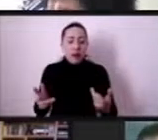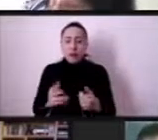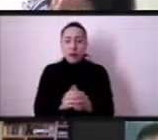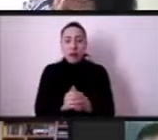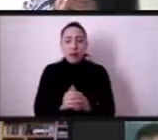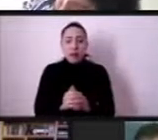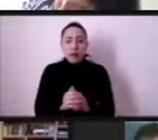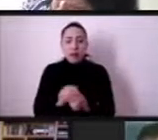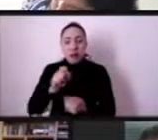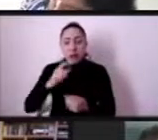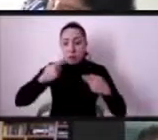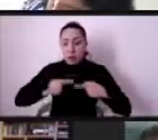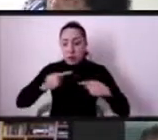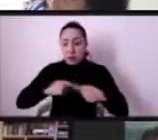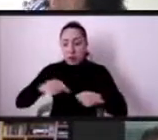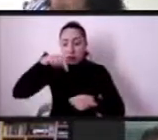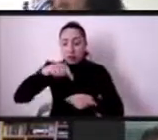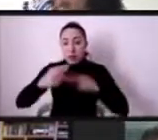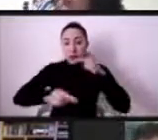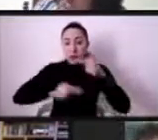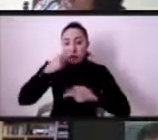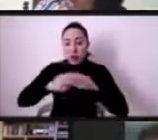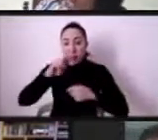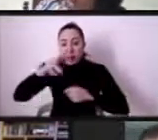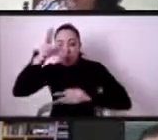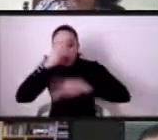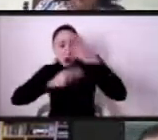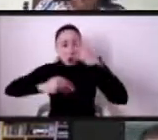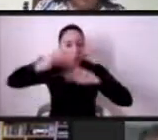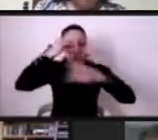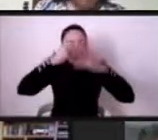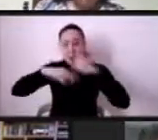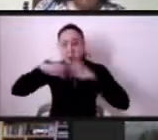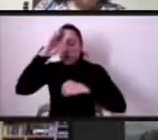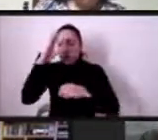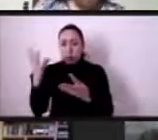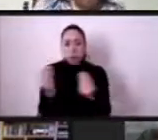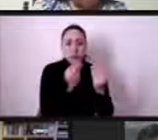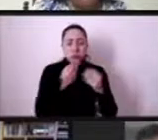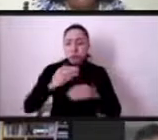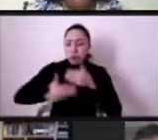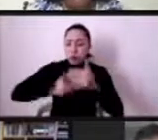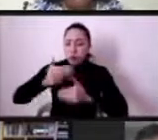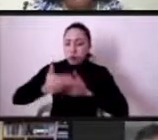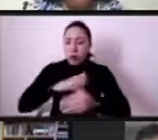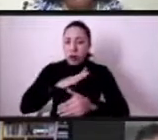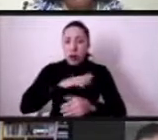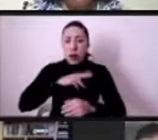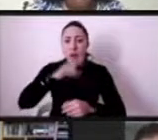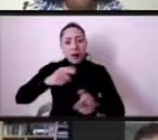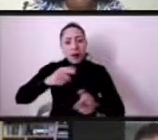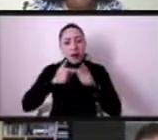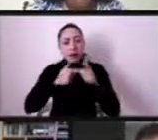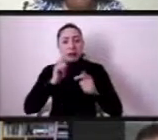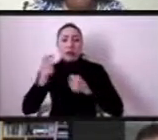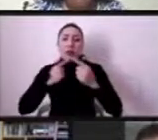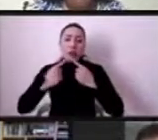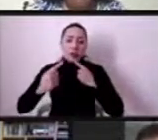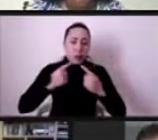dispone a hacerlo, nunca deja de aprender. Y les agradezco los retos, los debates, las